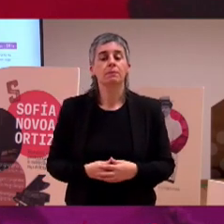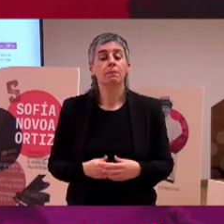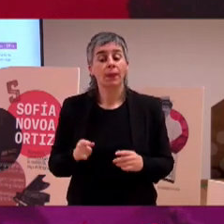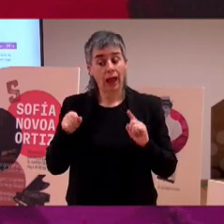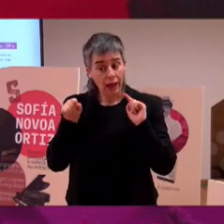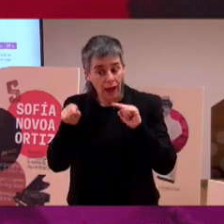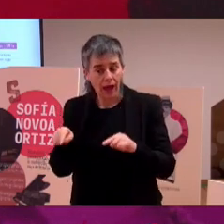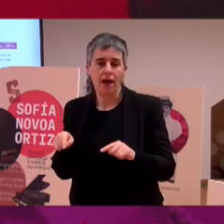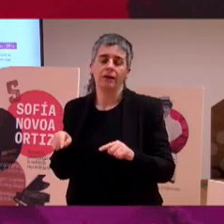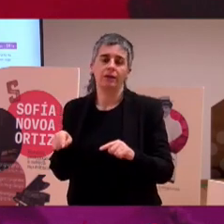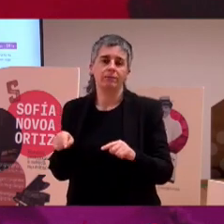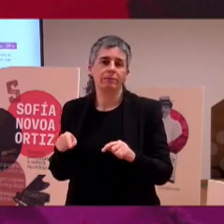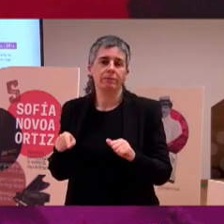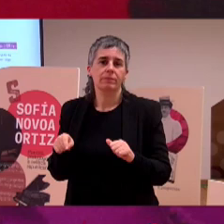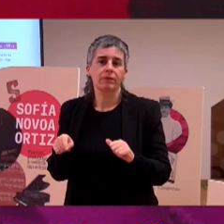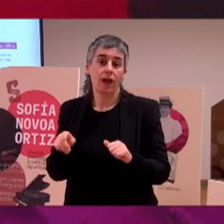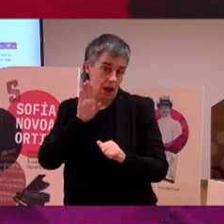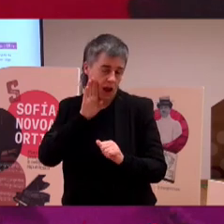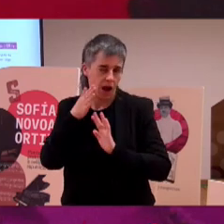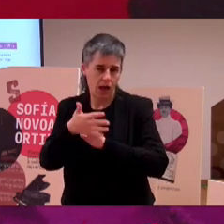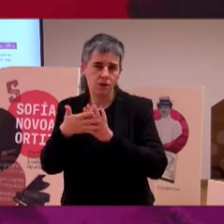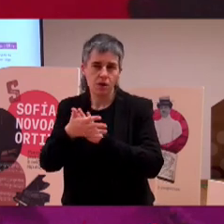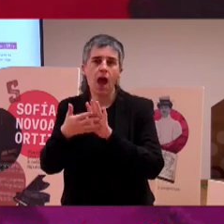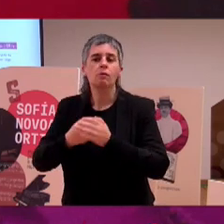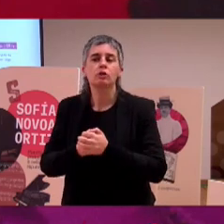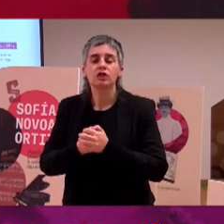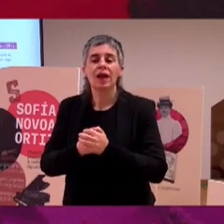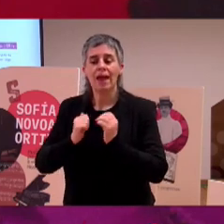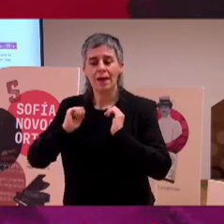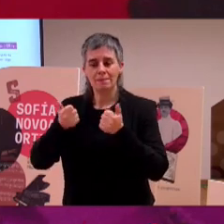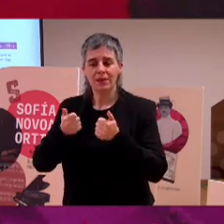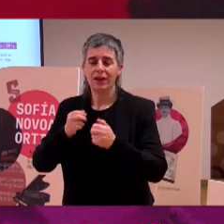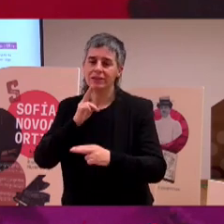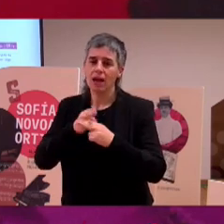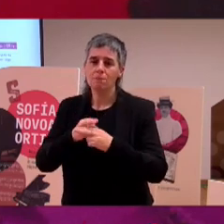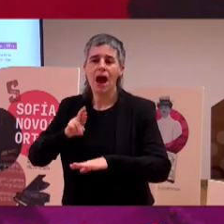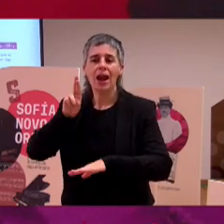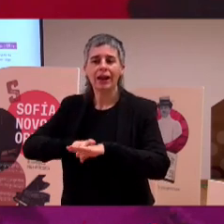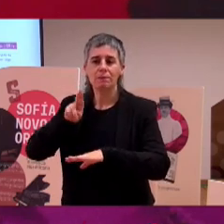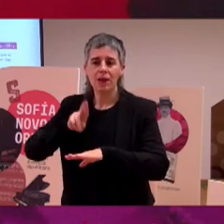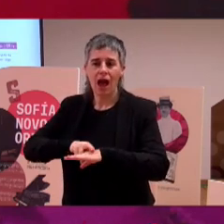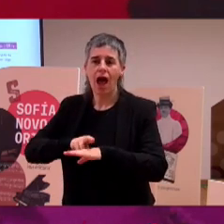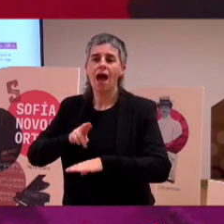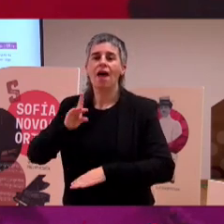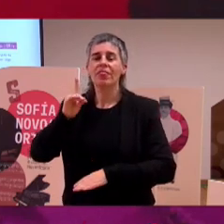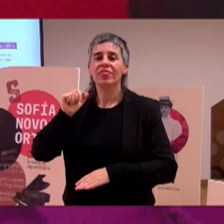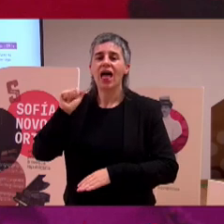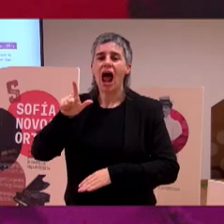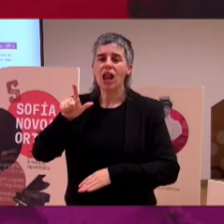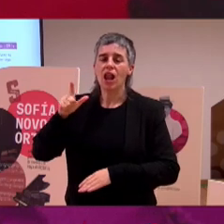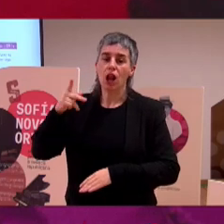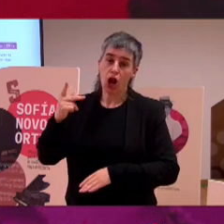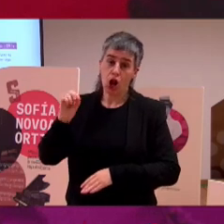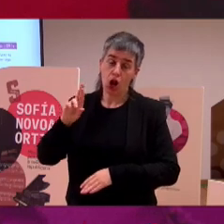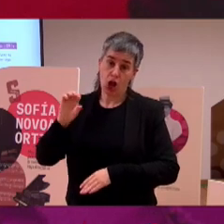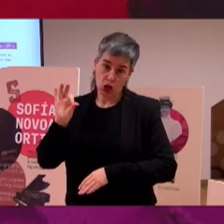introduce, como decíamos, como comentábamos antes, a rítmica del cross, que era outra maneira de